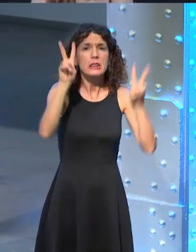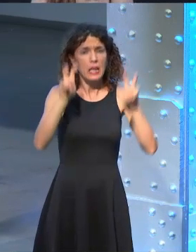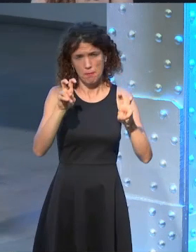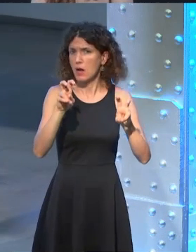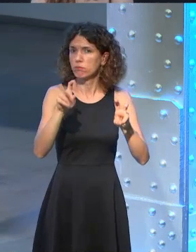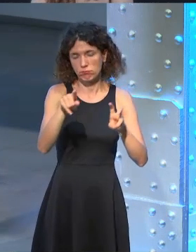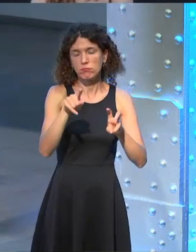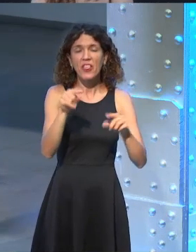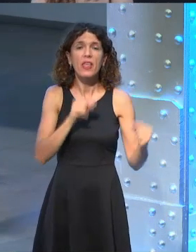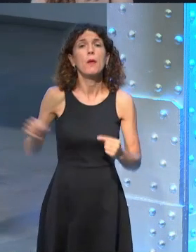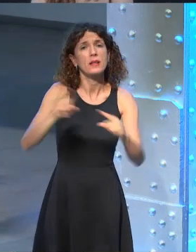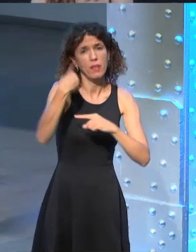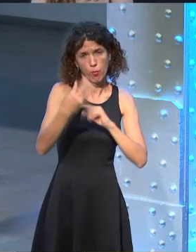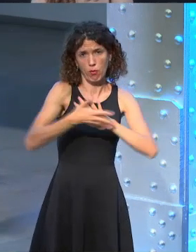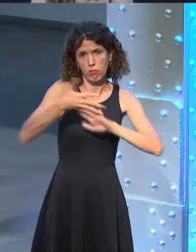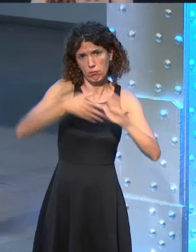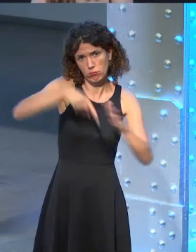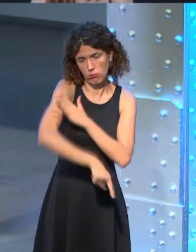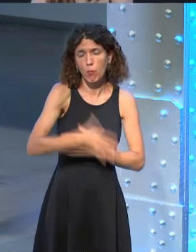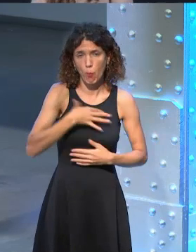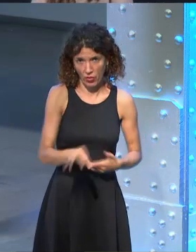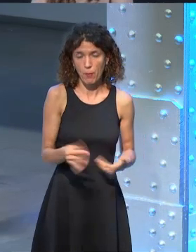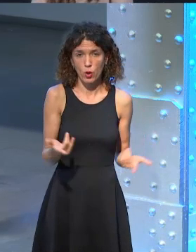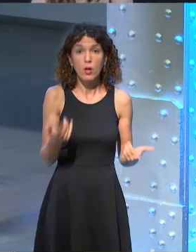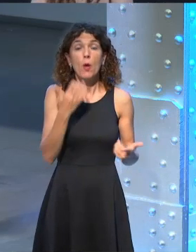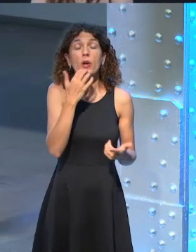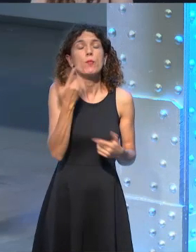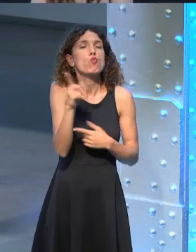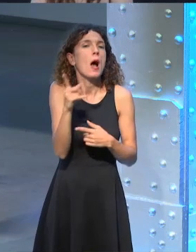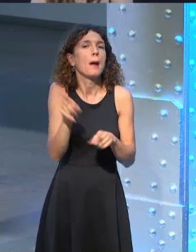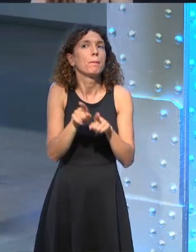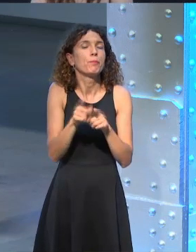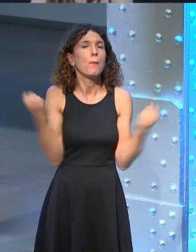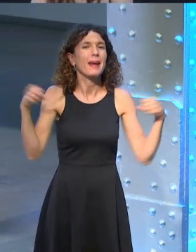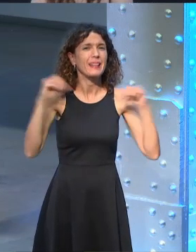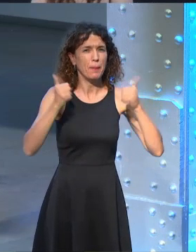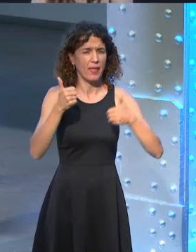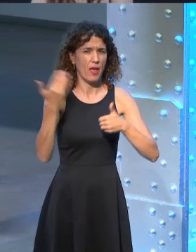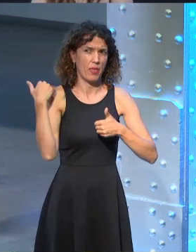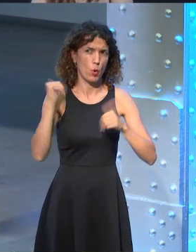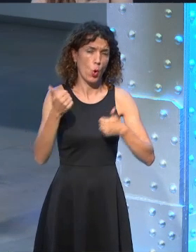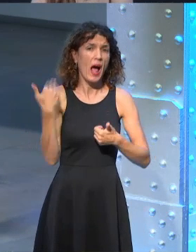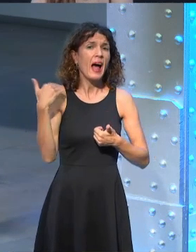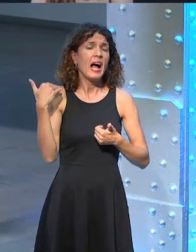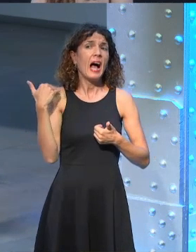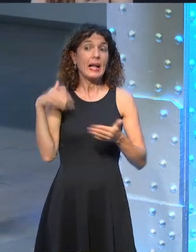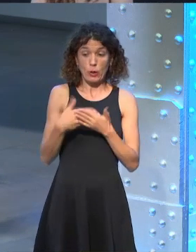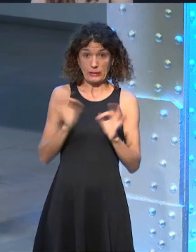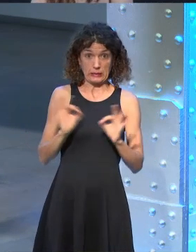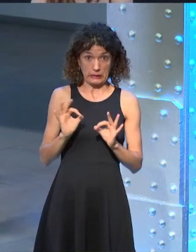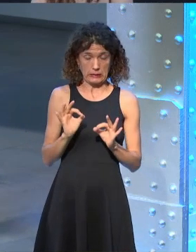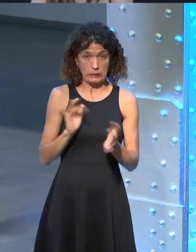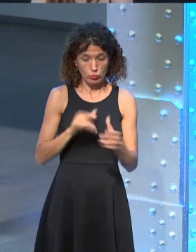en el debate podemos entrar. Nosotros, por ejemplo, una práctica que hemos empezado a hacer y que no hacíamos, ¿no? Y me parece